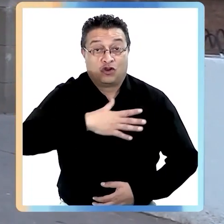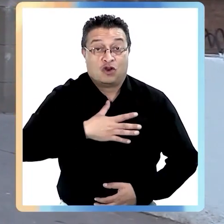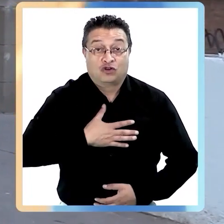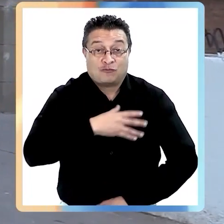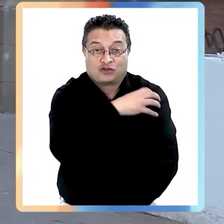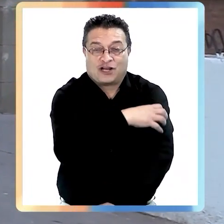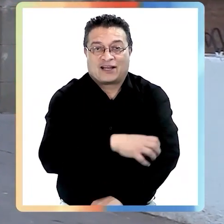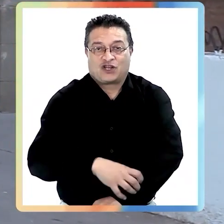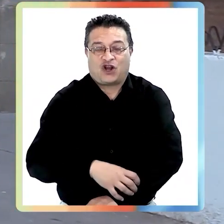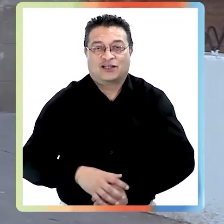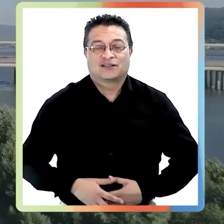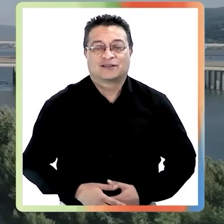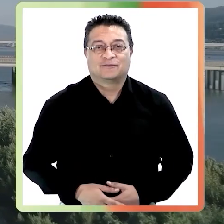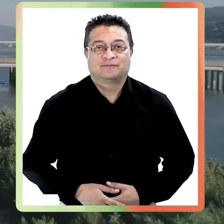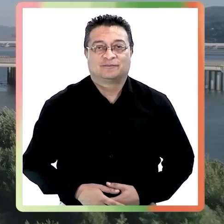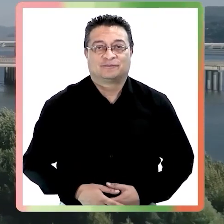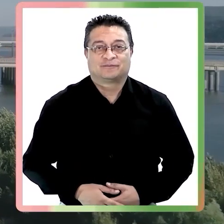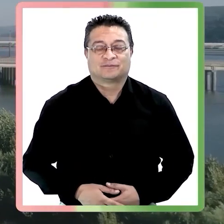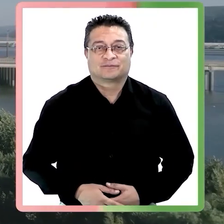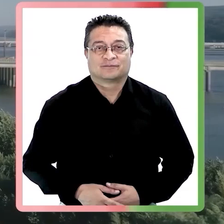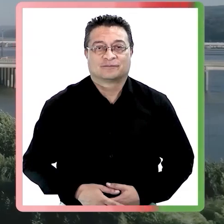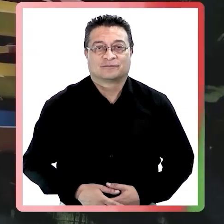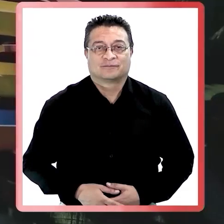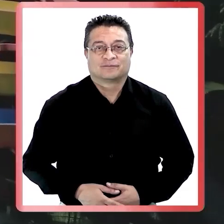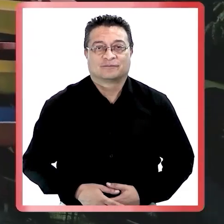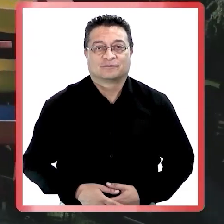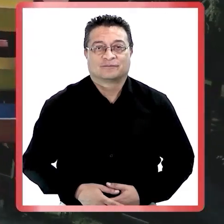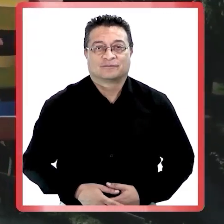Somos las regiones.